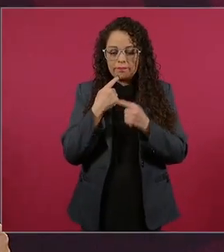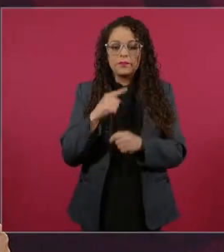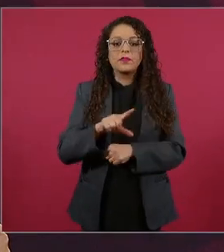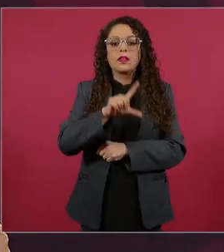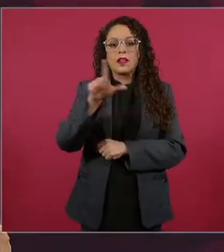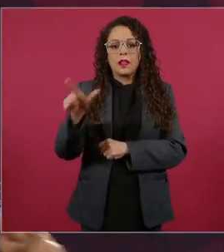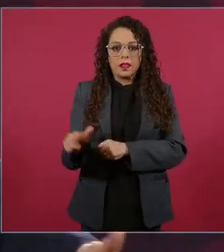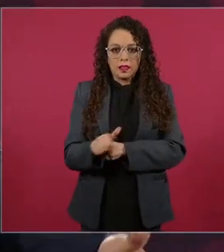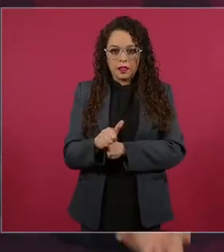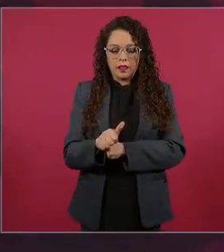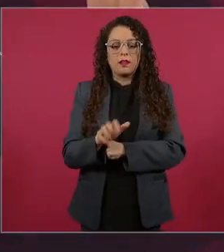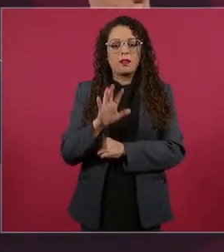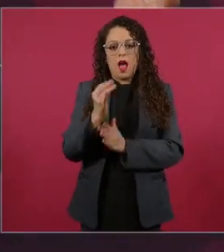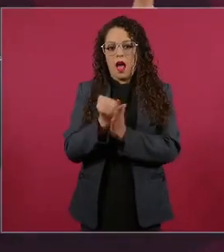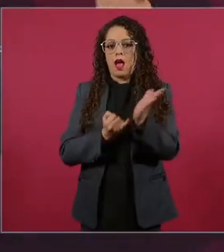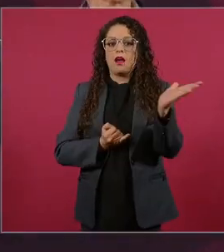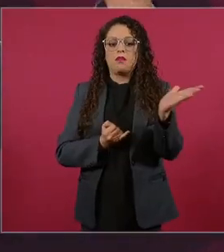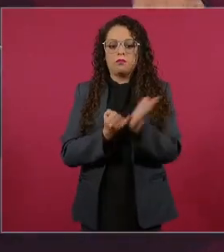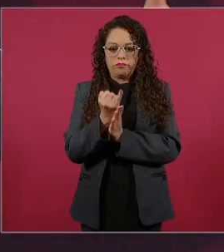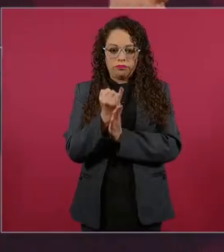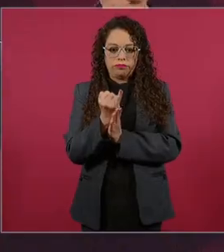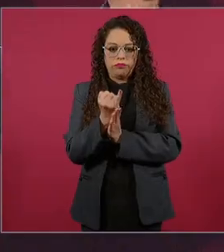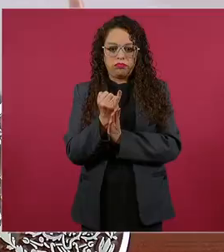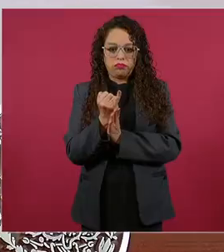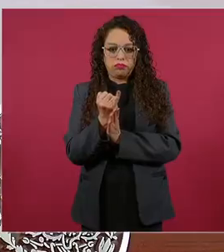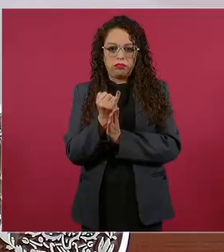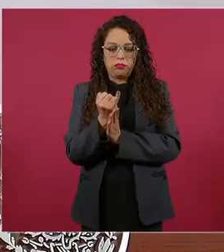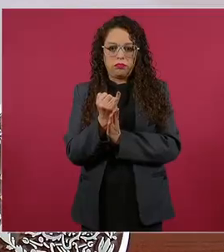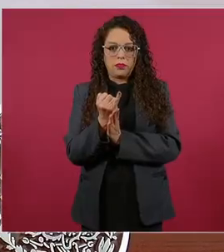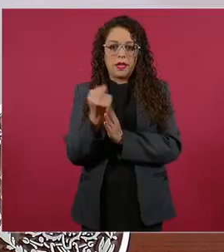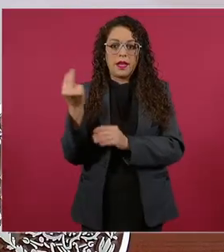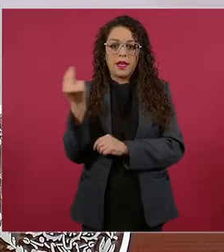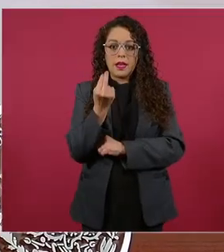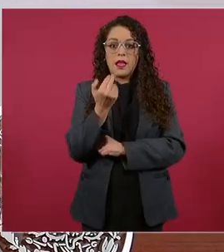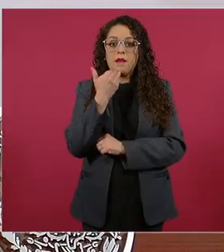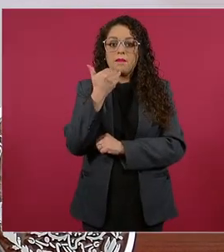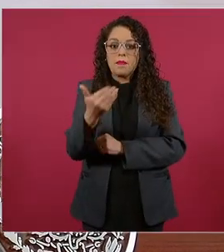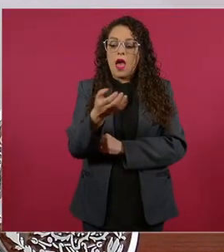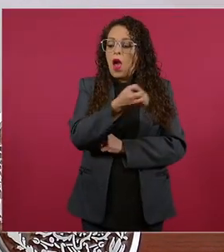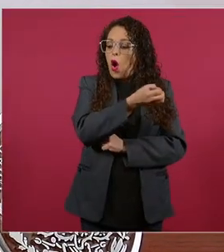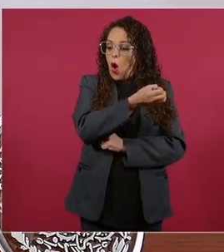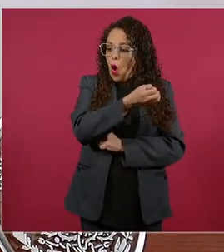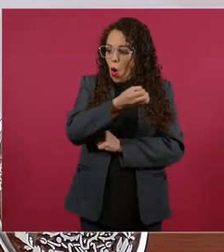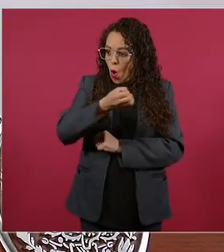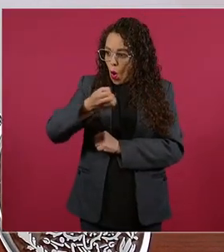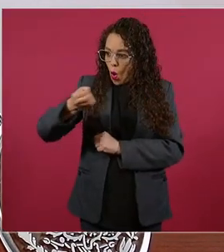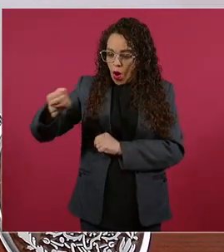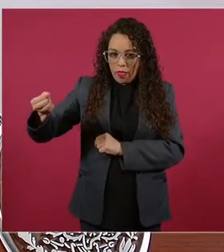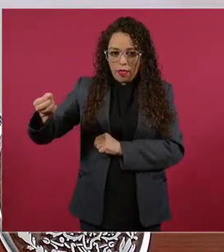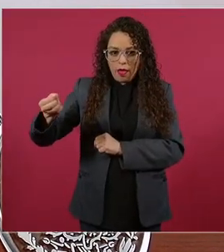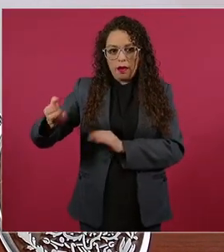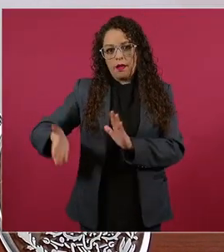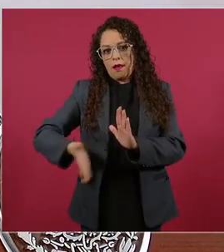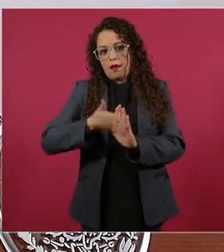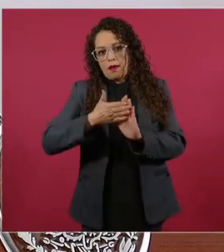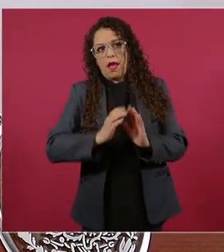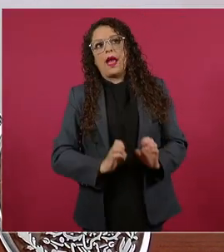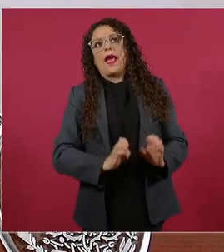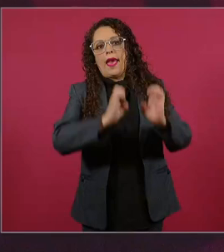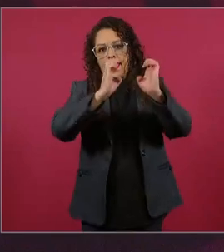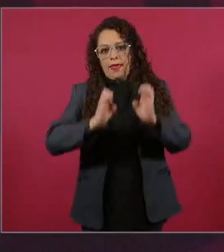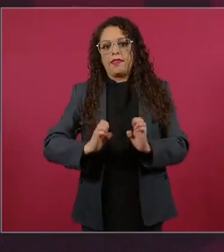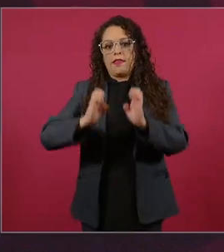de no permitir el crecimiento desordenado de unidades habitacionales por